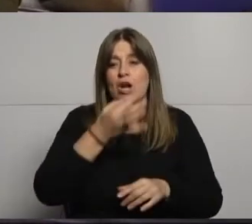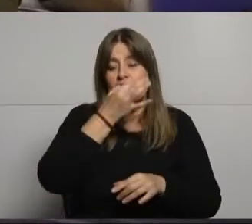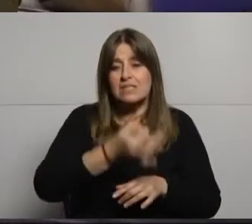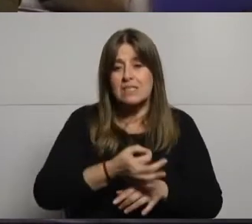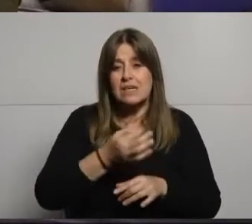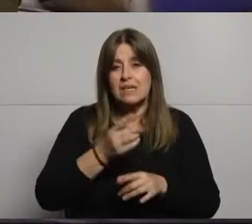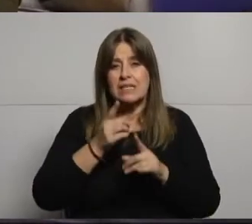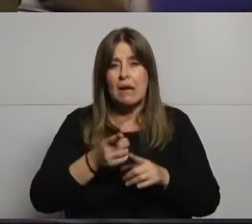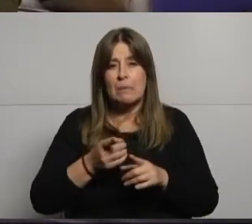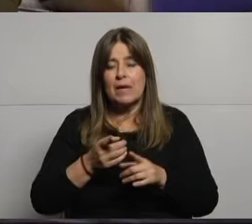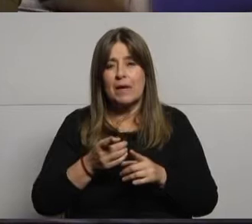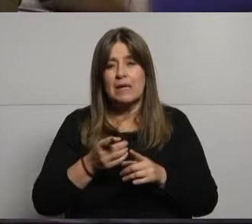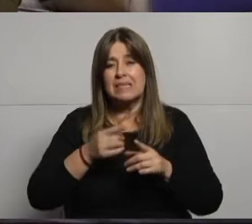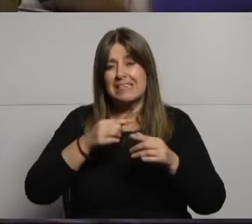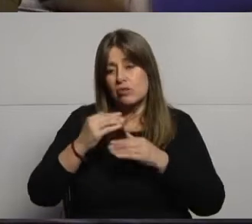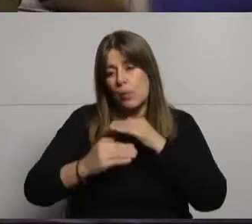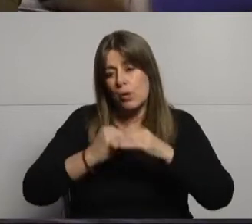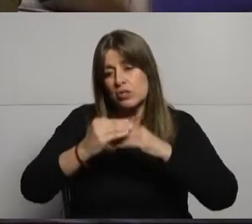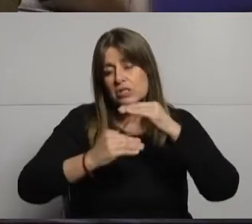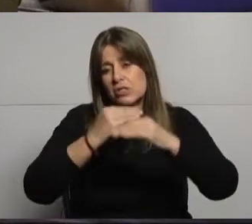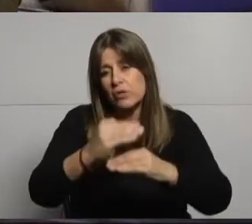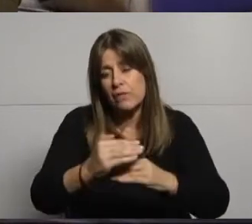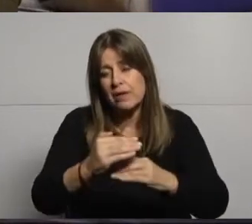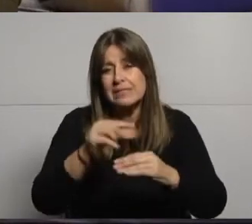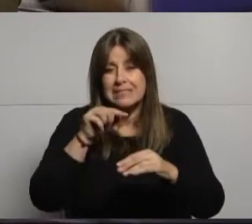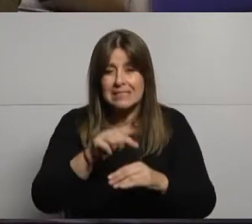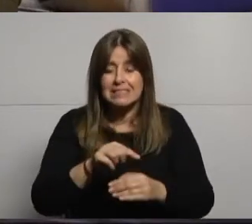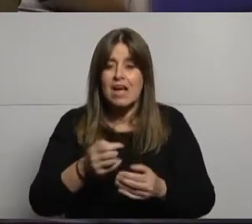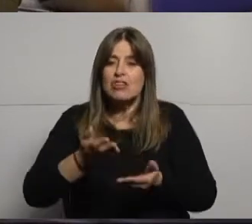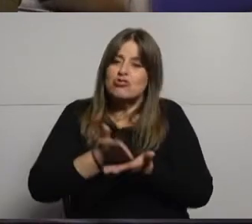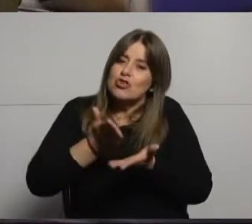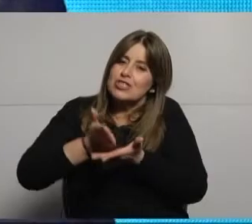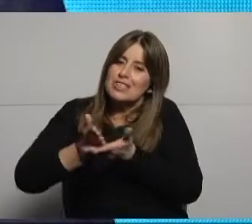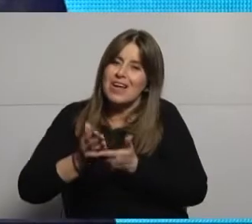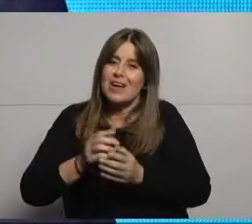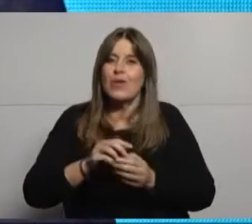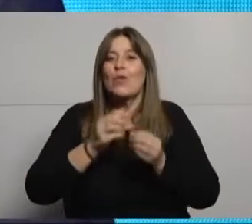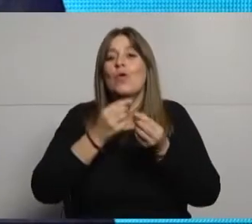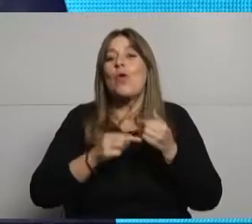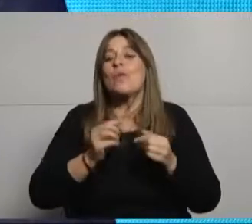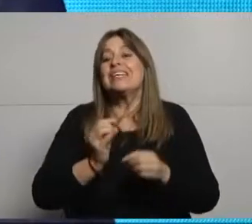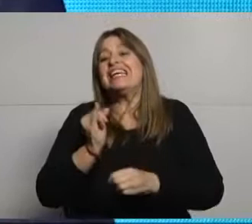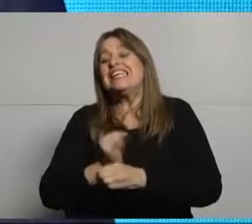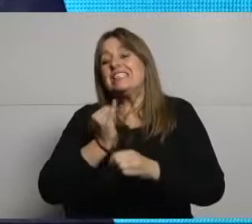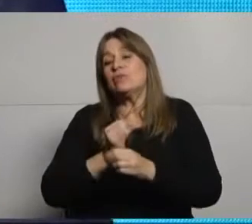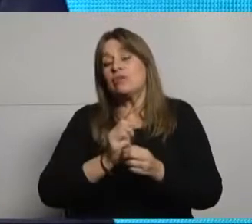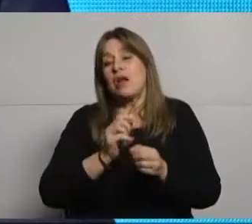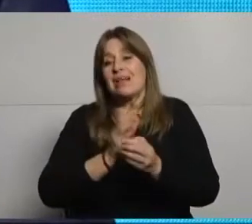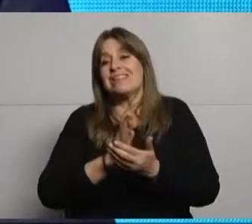que en la medida que estos procesos avanzan, esa solidaridad tiene que dar paso a la institucionalidad de alguna